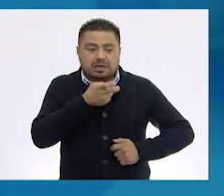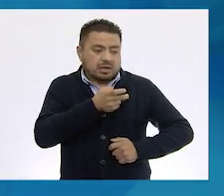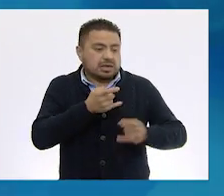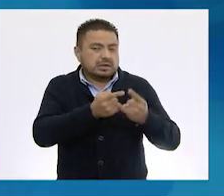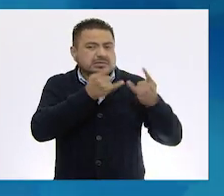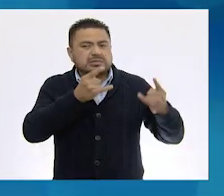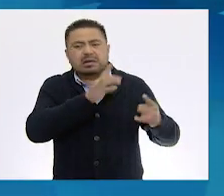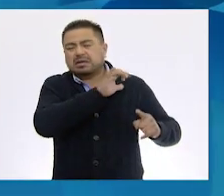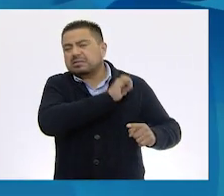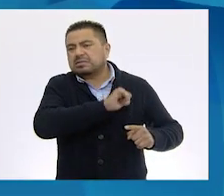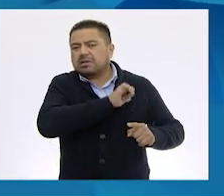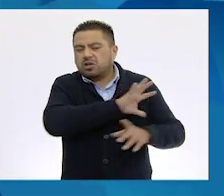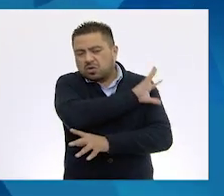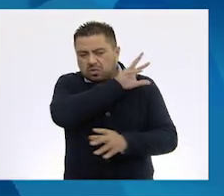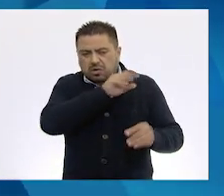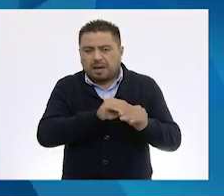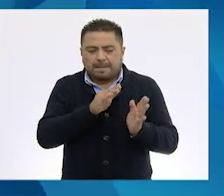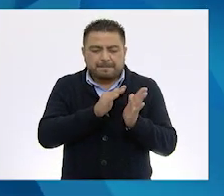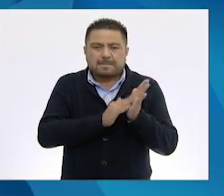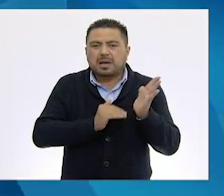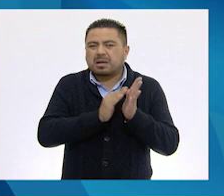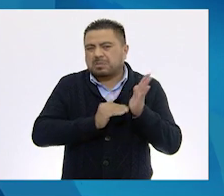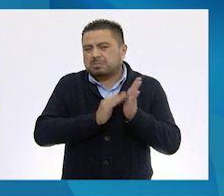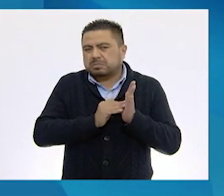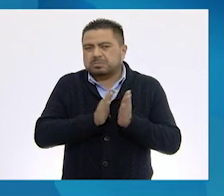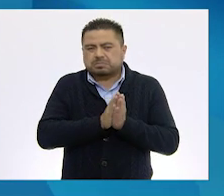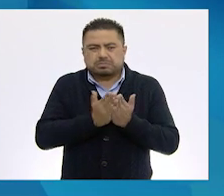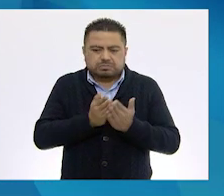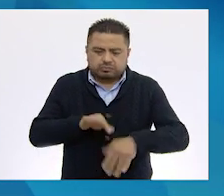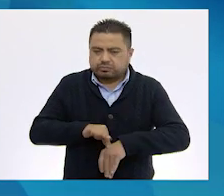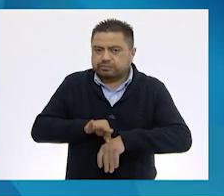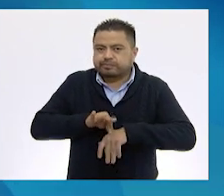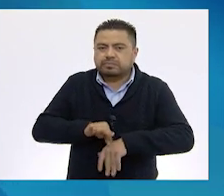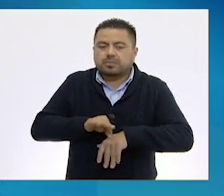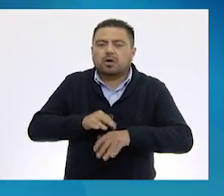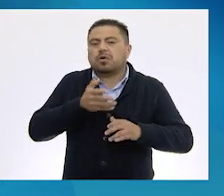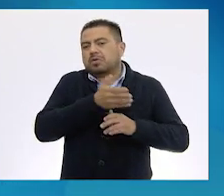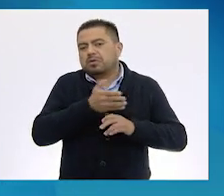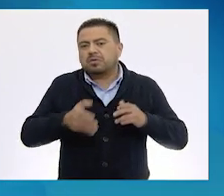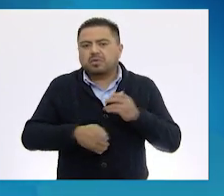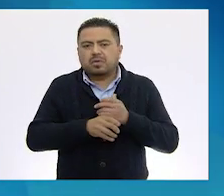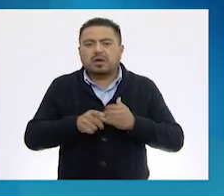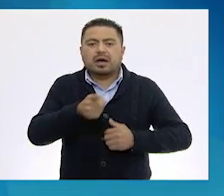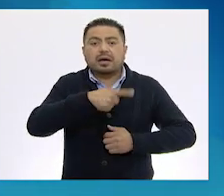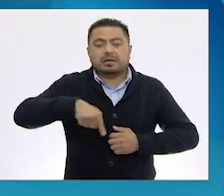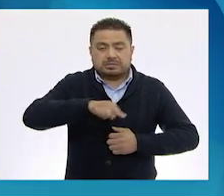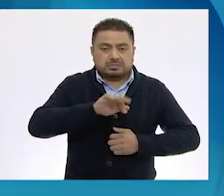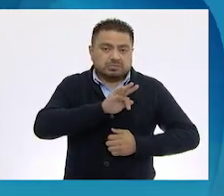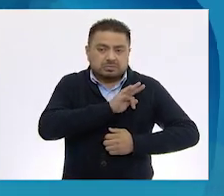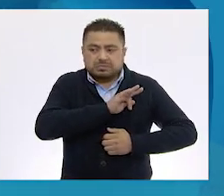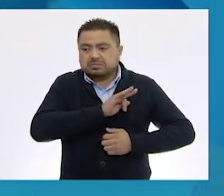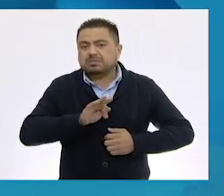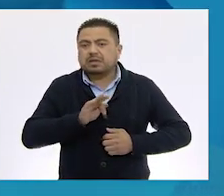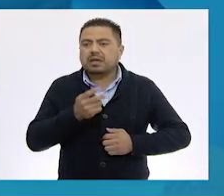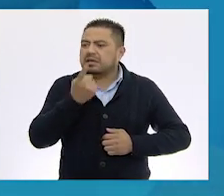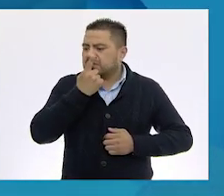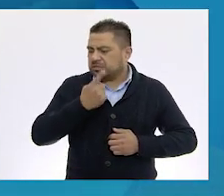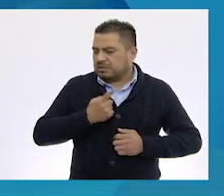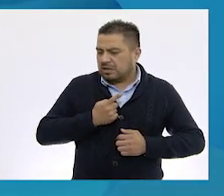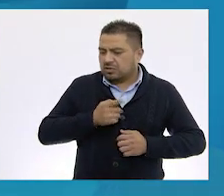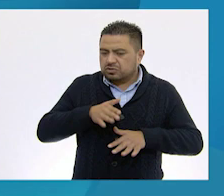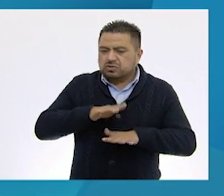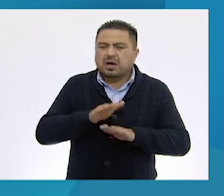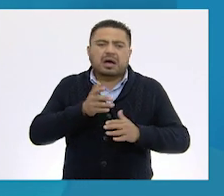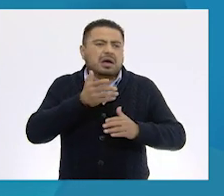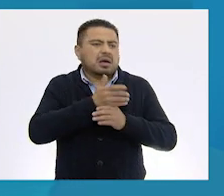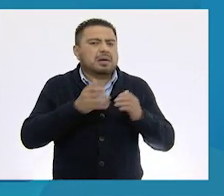fuentes históricas son todos los documentos, testimonios u objetos que de alguna manera nos hablan sobre